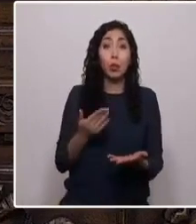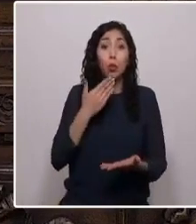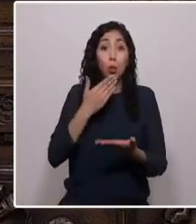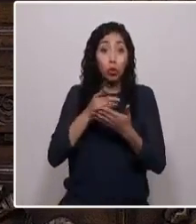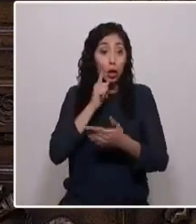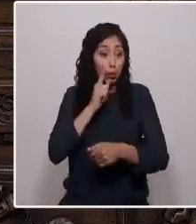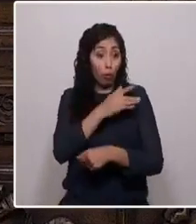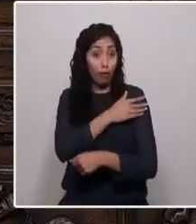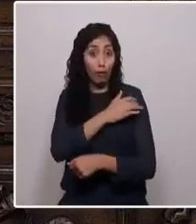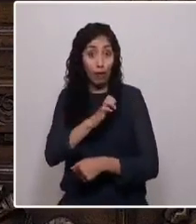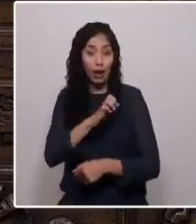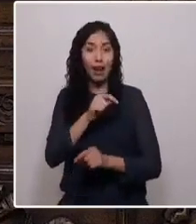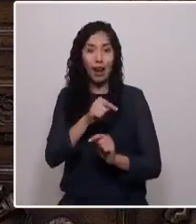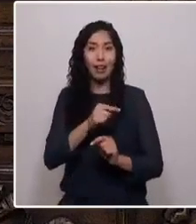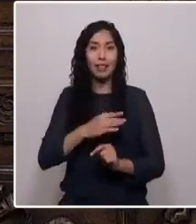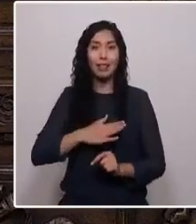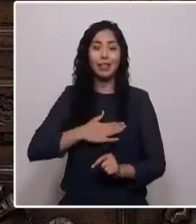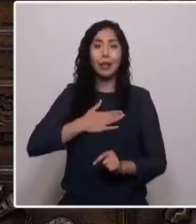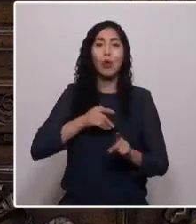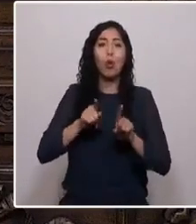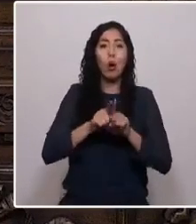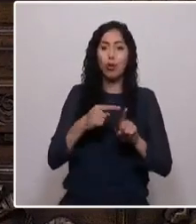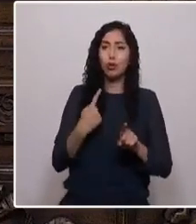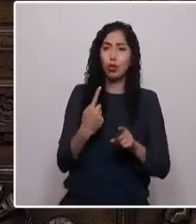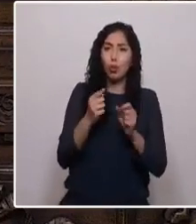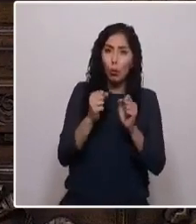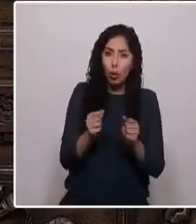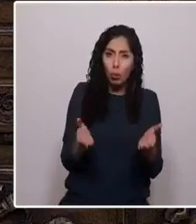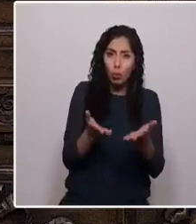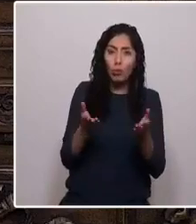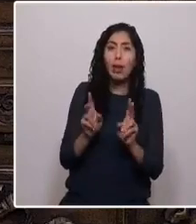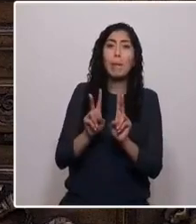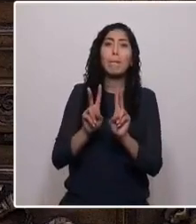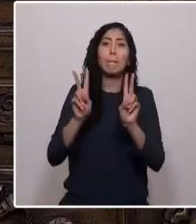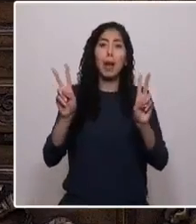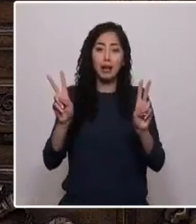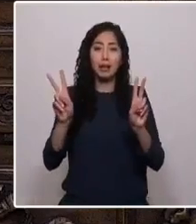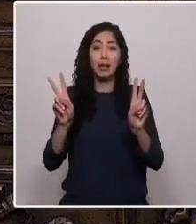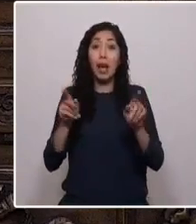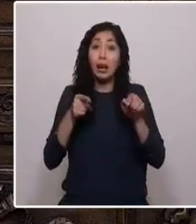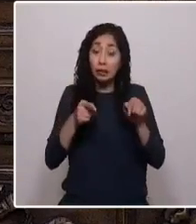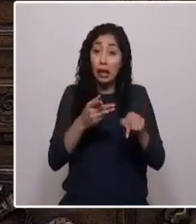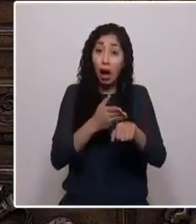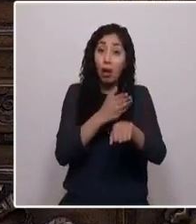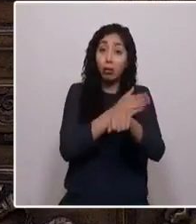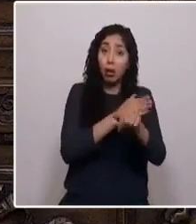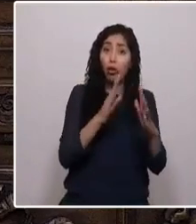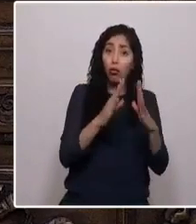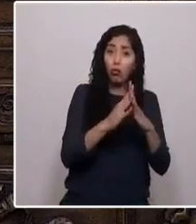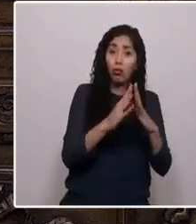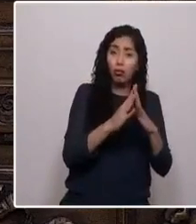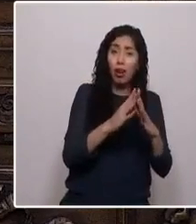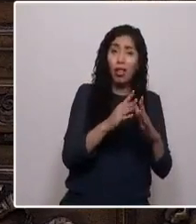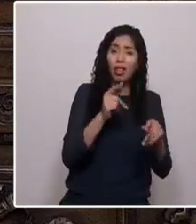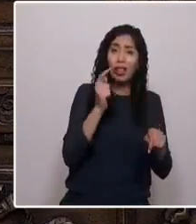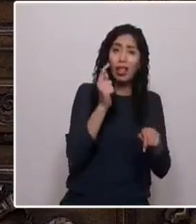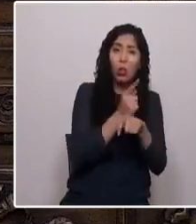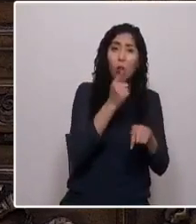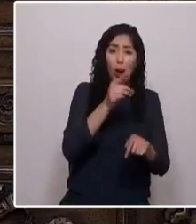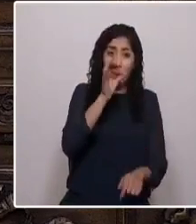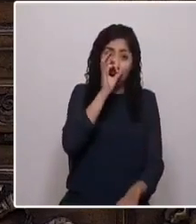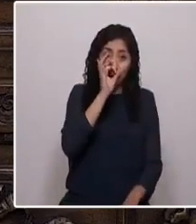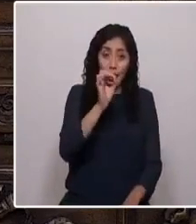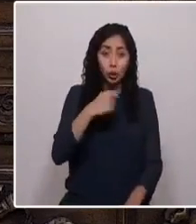sentimos desde ahí instrumentos de la paz. Así lo sentí en la dictadura, donde desde muy joven me la jugué por la recuperación